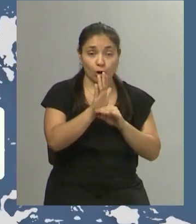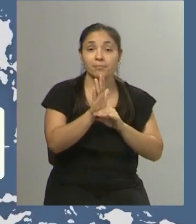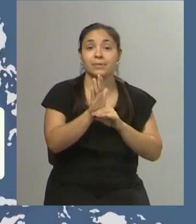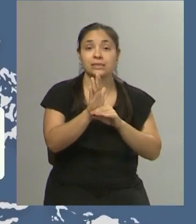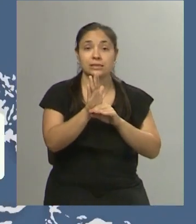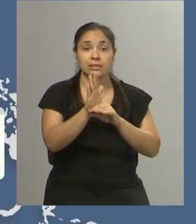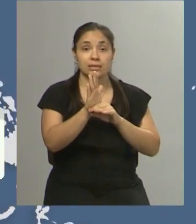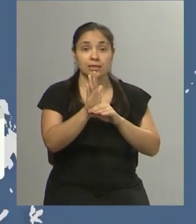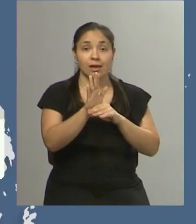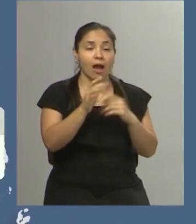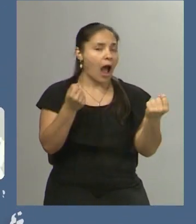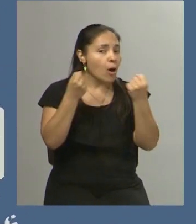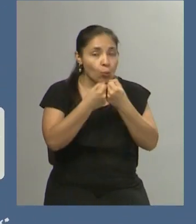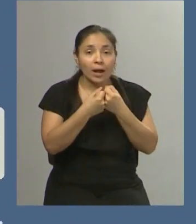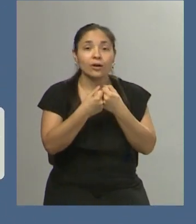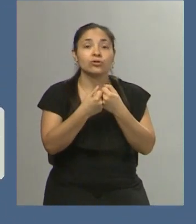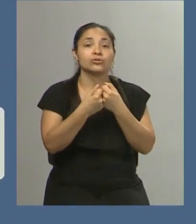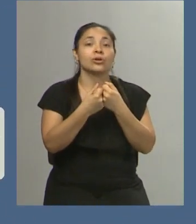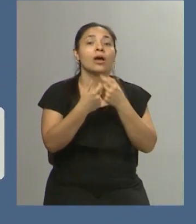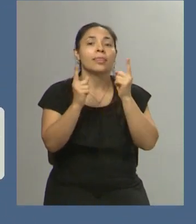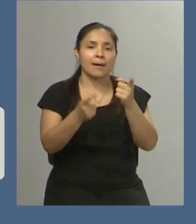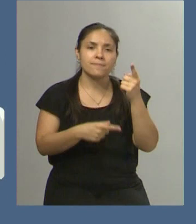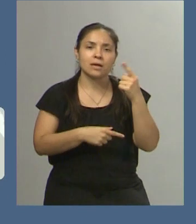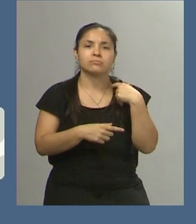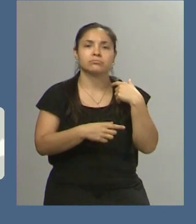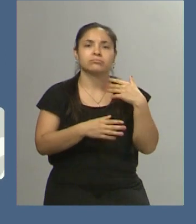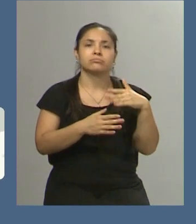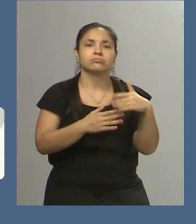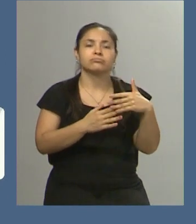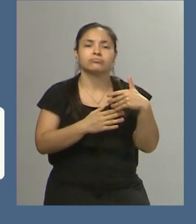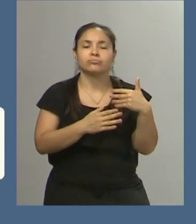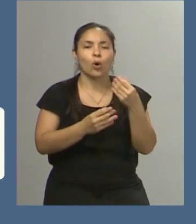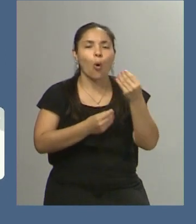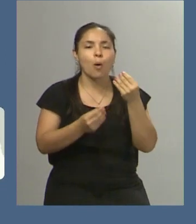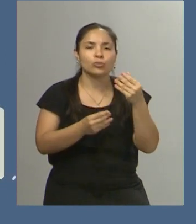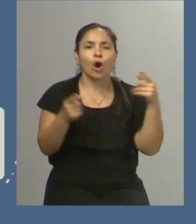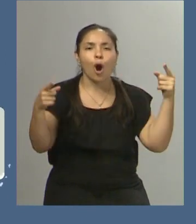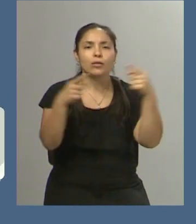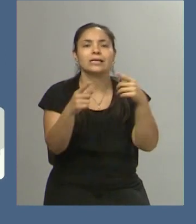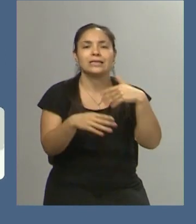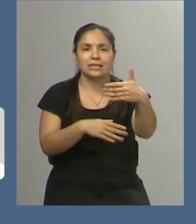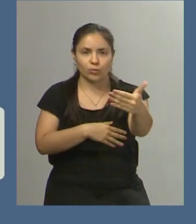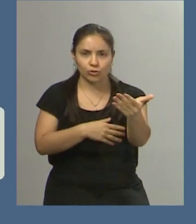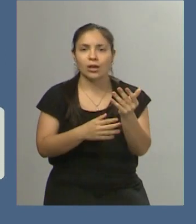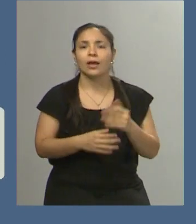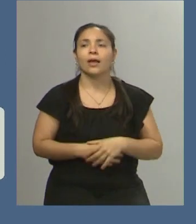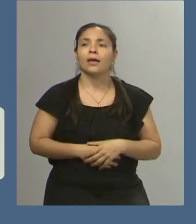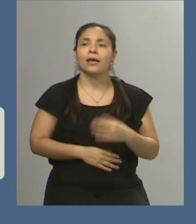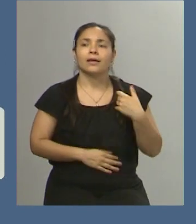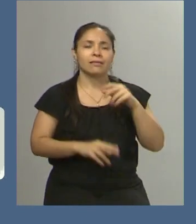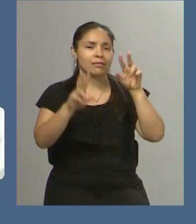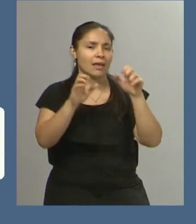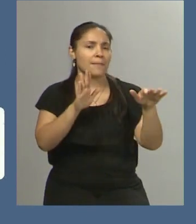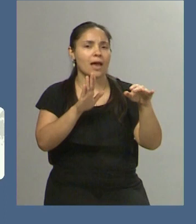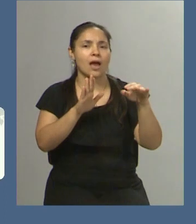el alcance que se imaginó iban a tener esas reglas. Y particularmente me estoy refiriendo a las